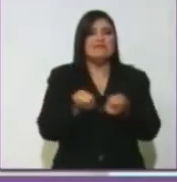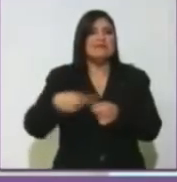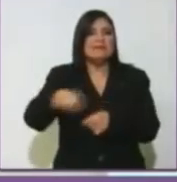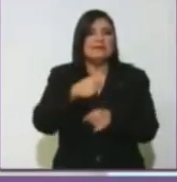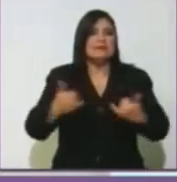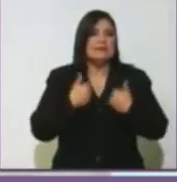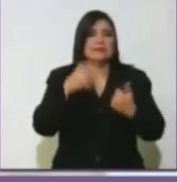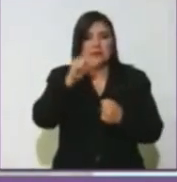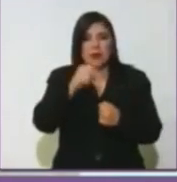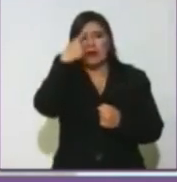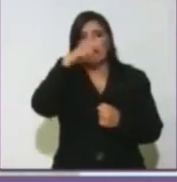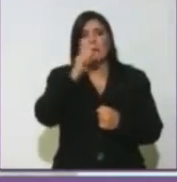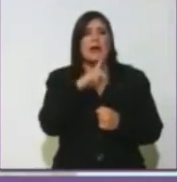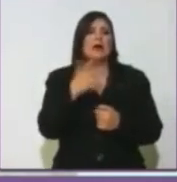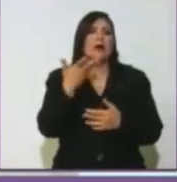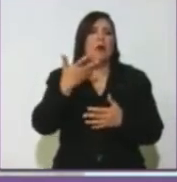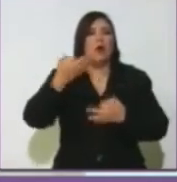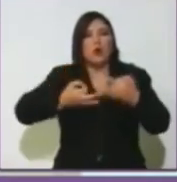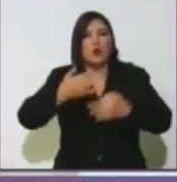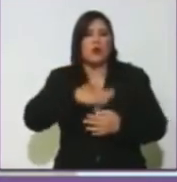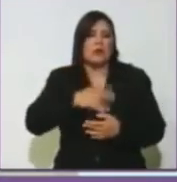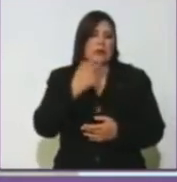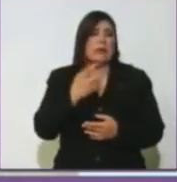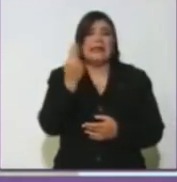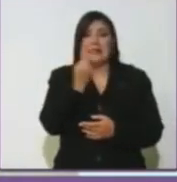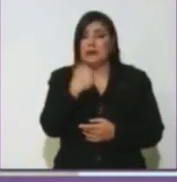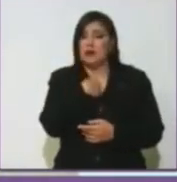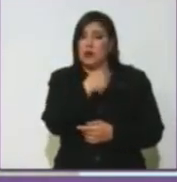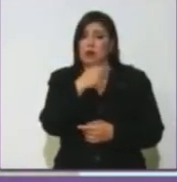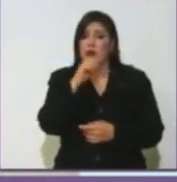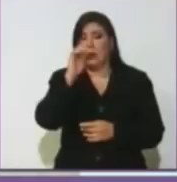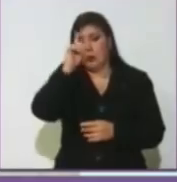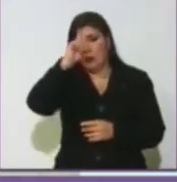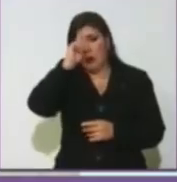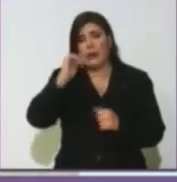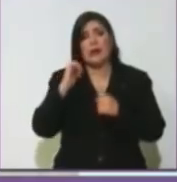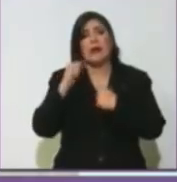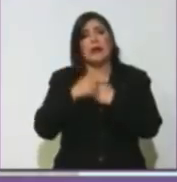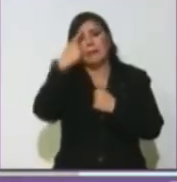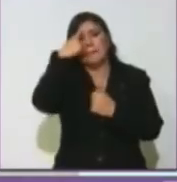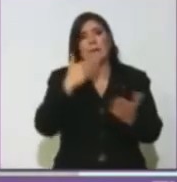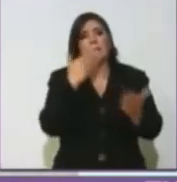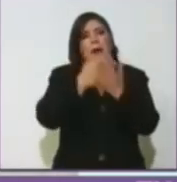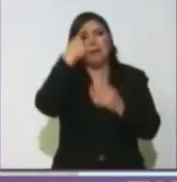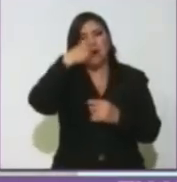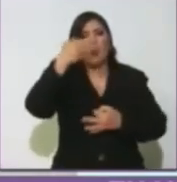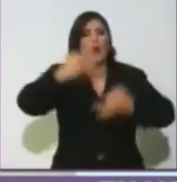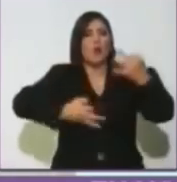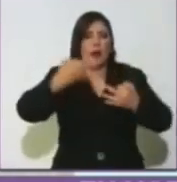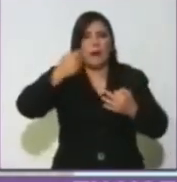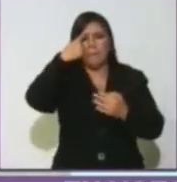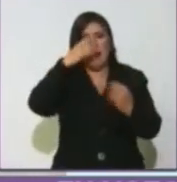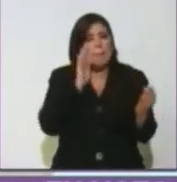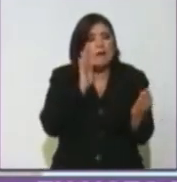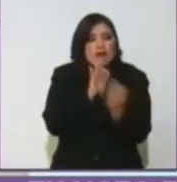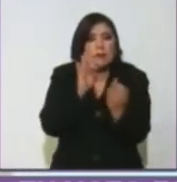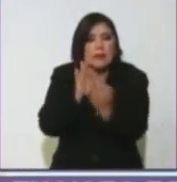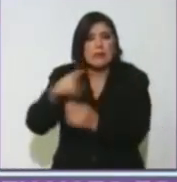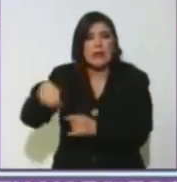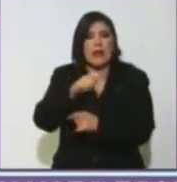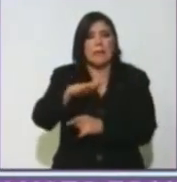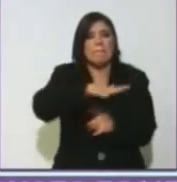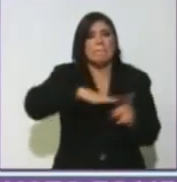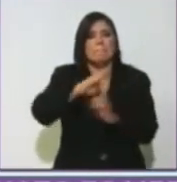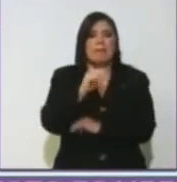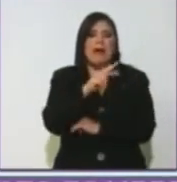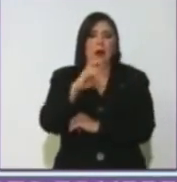justicia lo que propongo es elegir por la comunidad un juez de proxy de proximidad del barrio o la